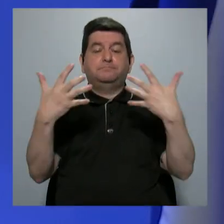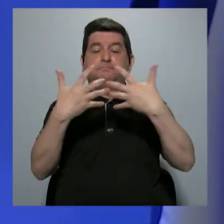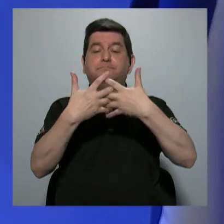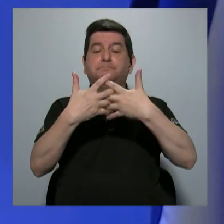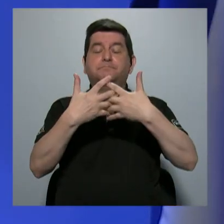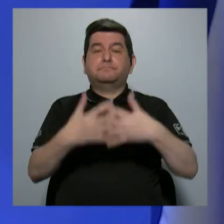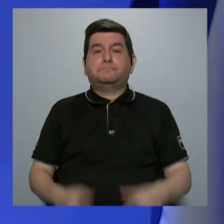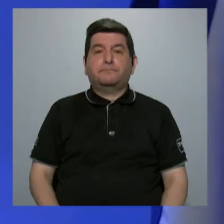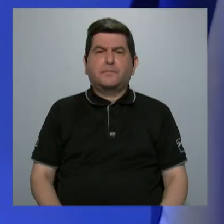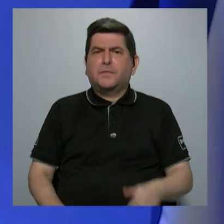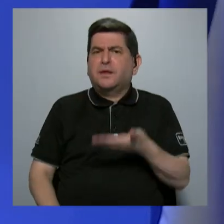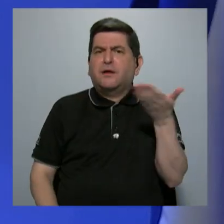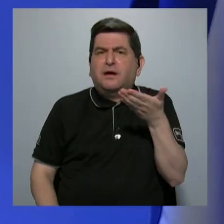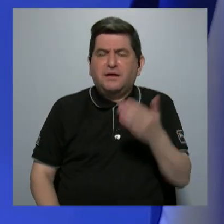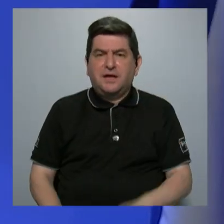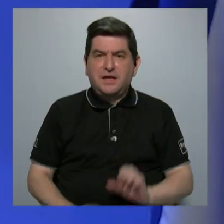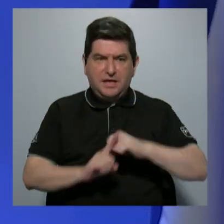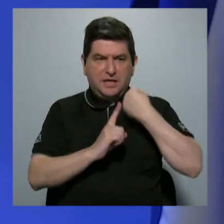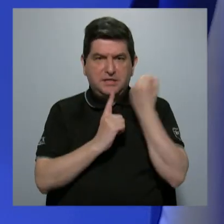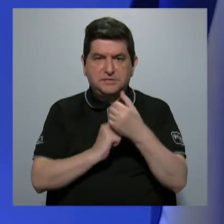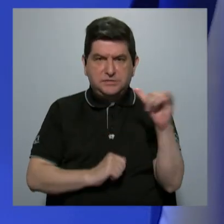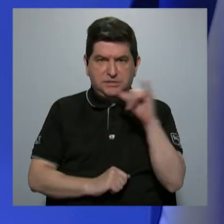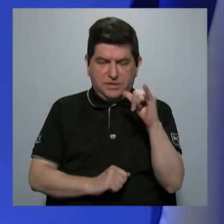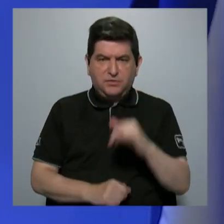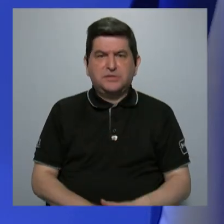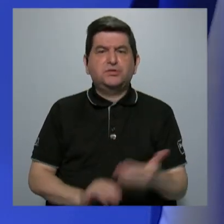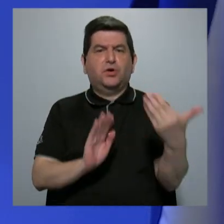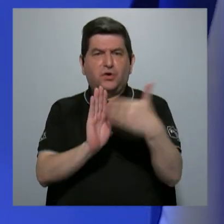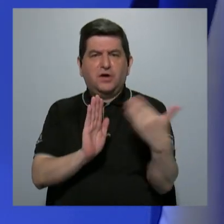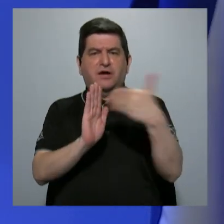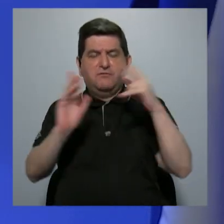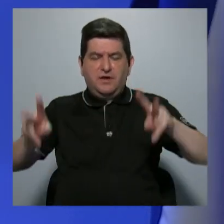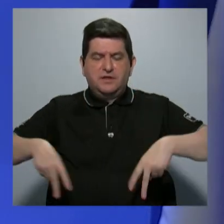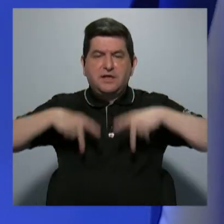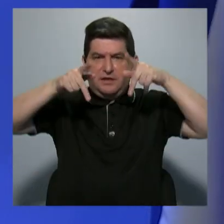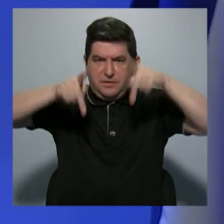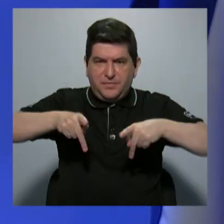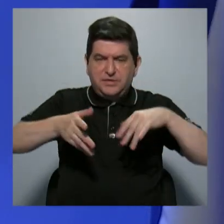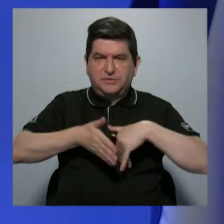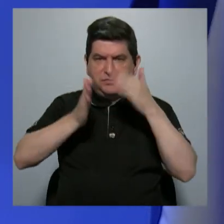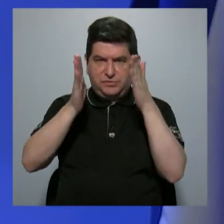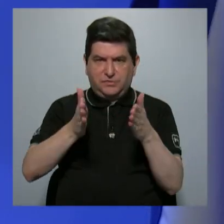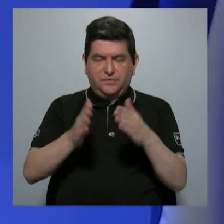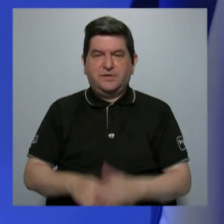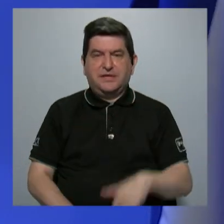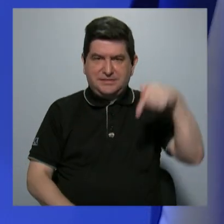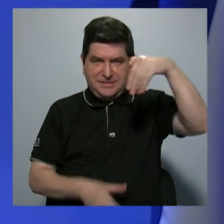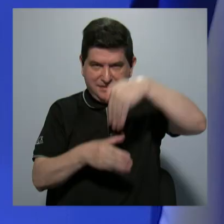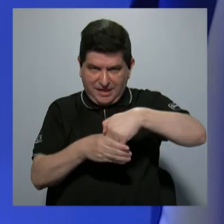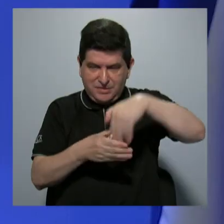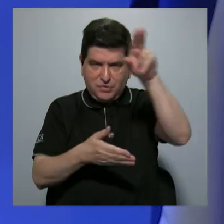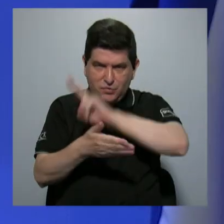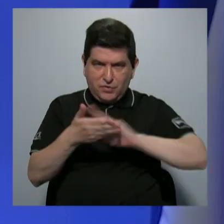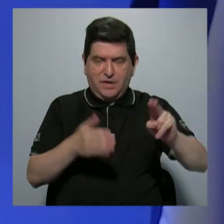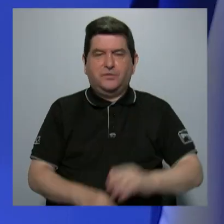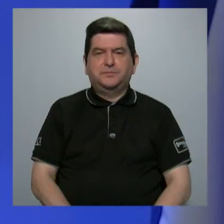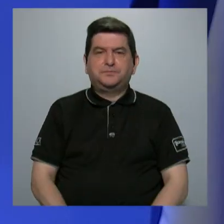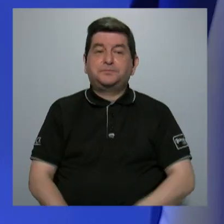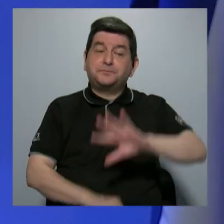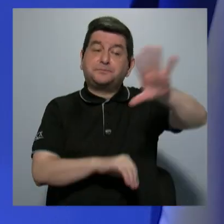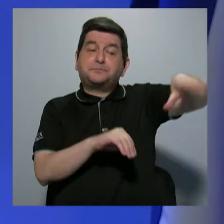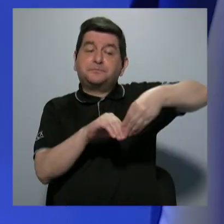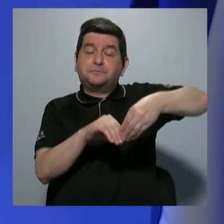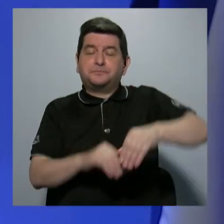las matice con otras cuestiones que también afectan la vida de las personas estudiantes en la universidad. Por otro